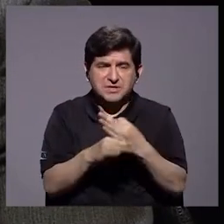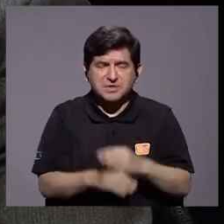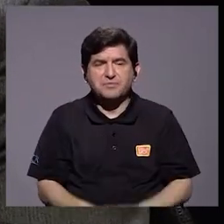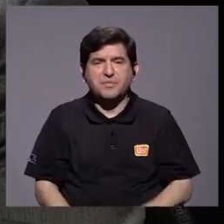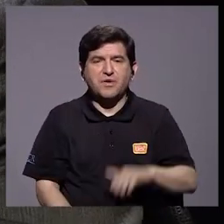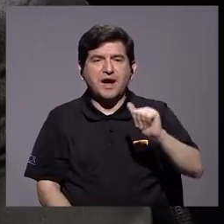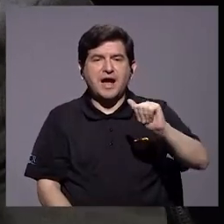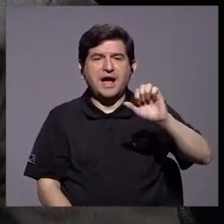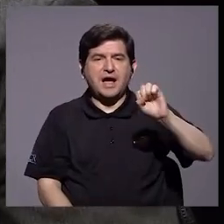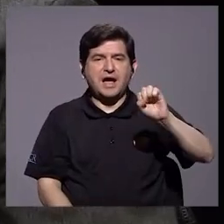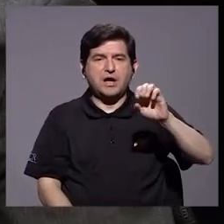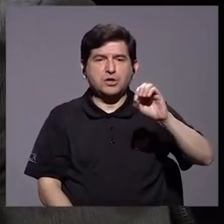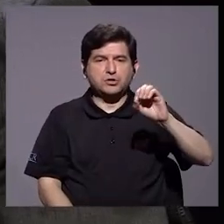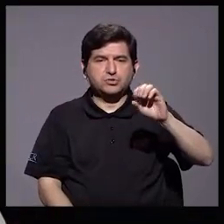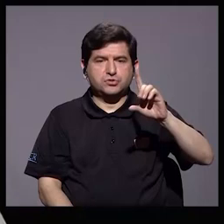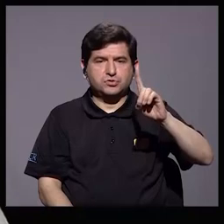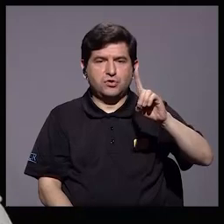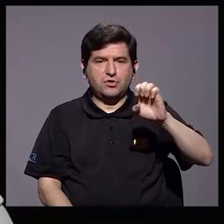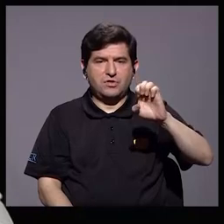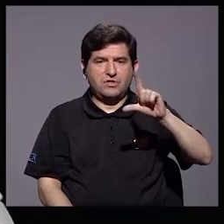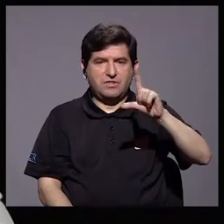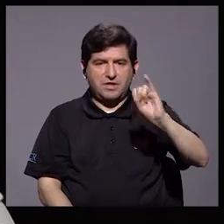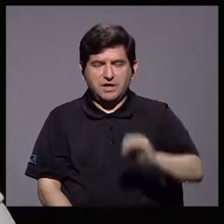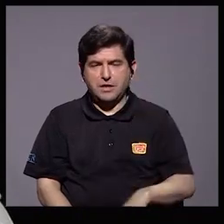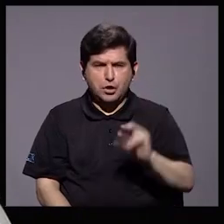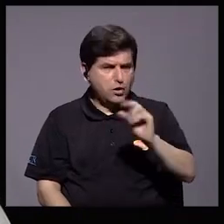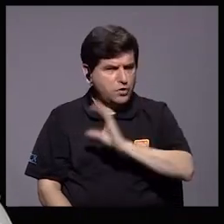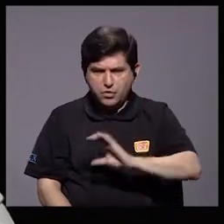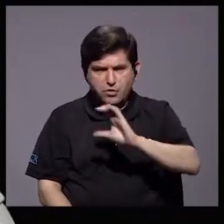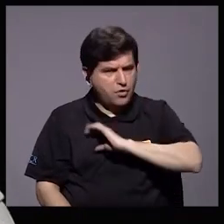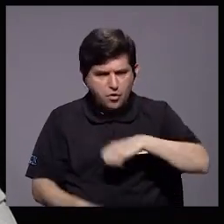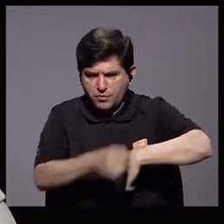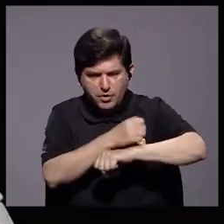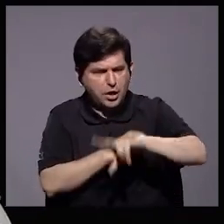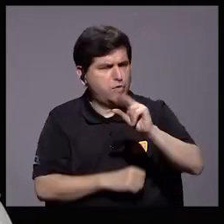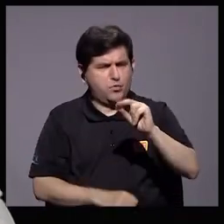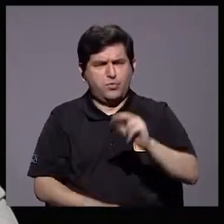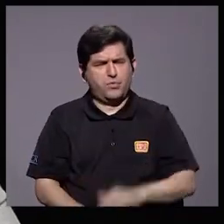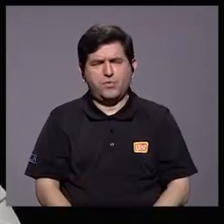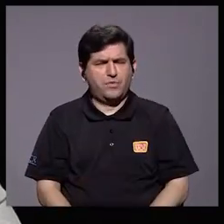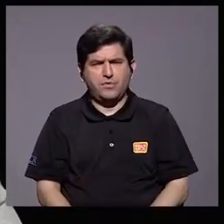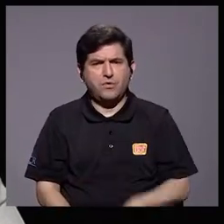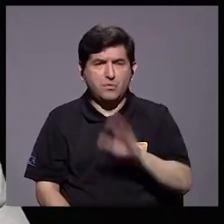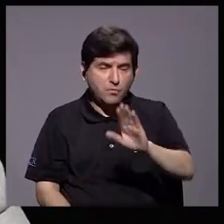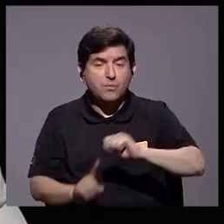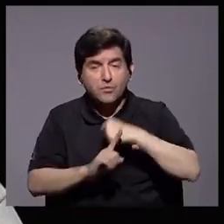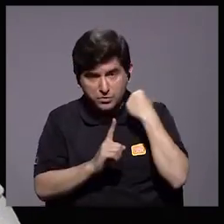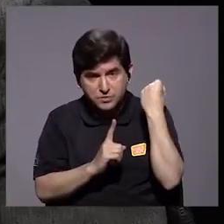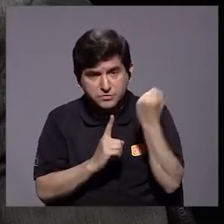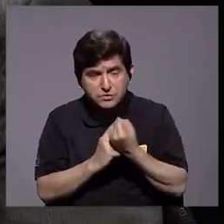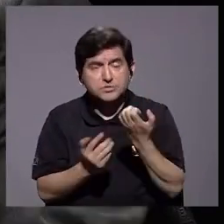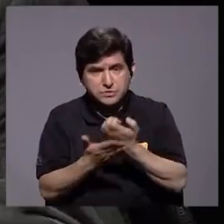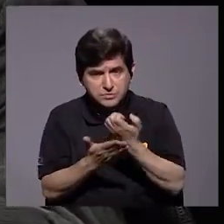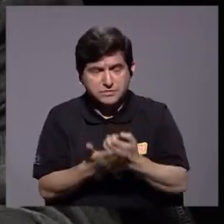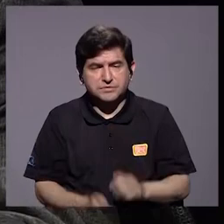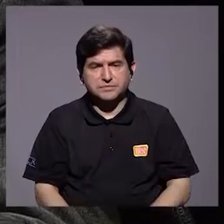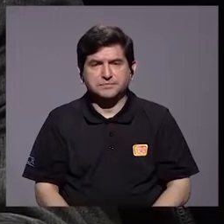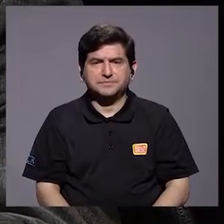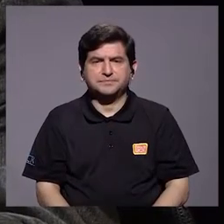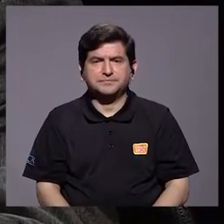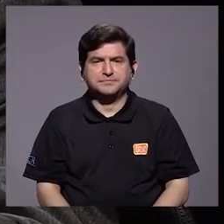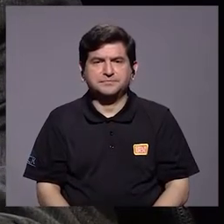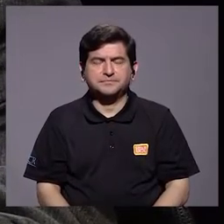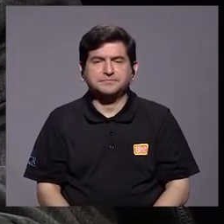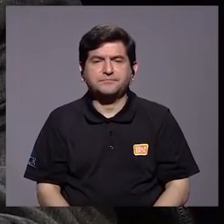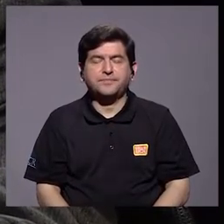sea objeto de una consulta por su calidad futbolística claro por su situación económica no no el el